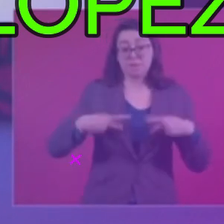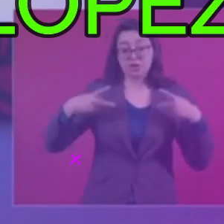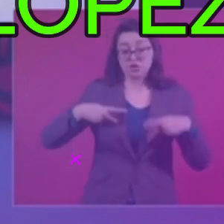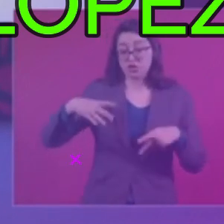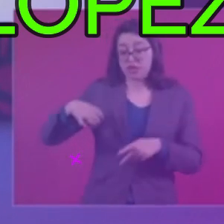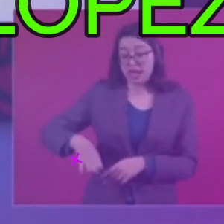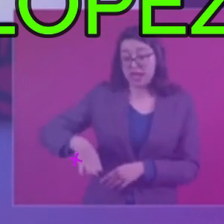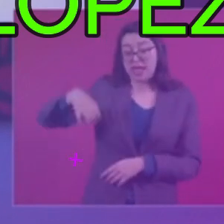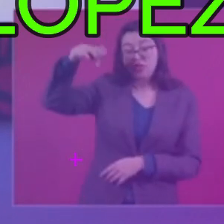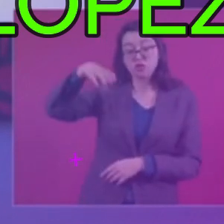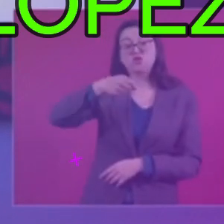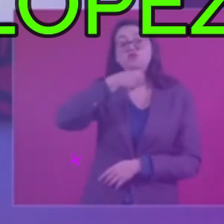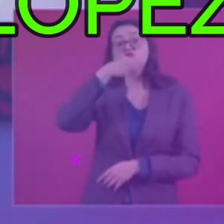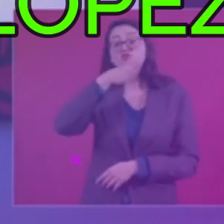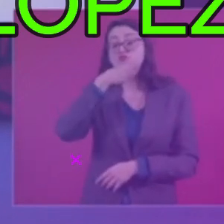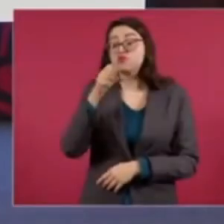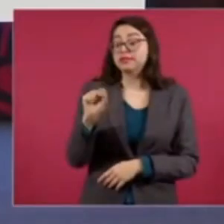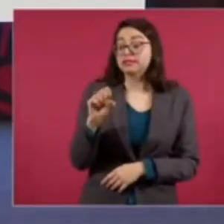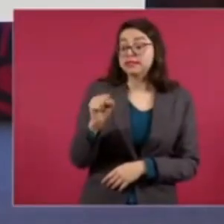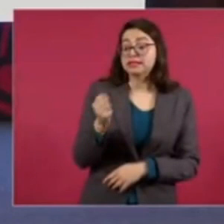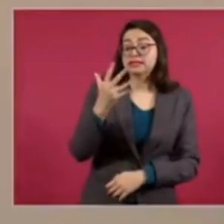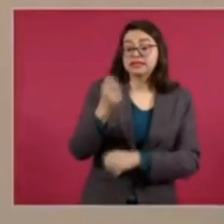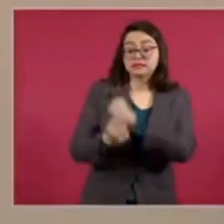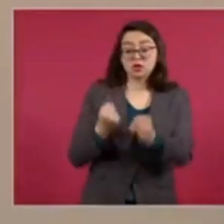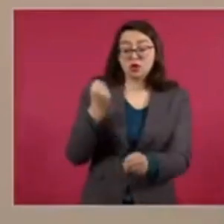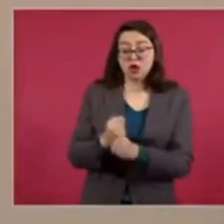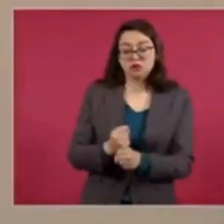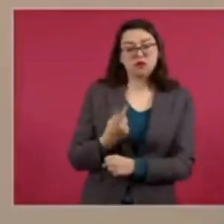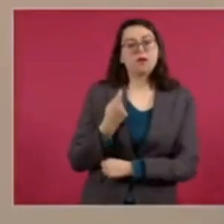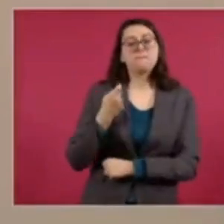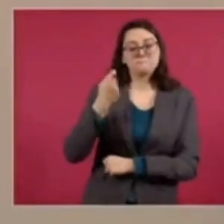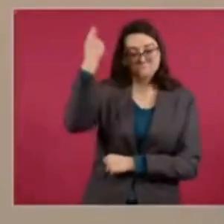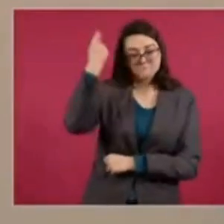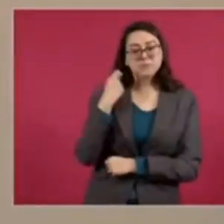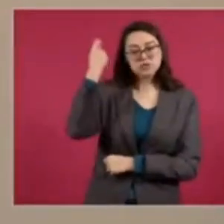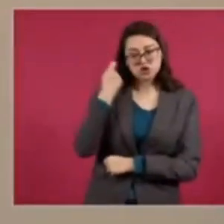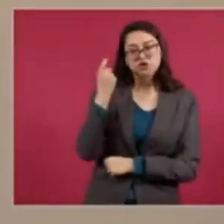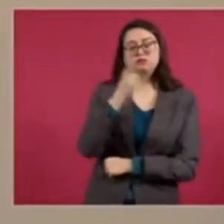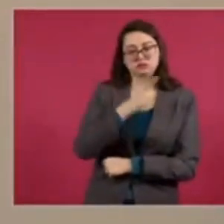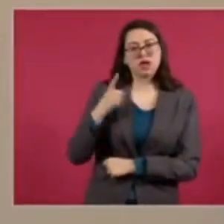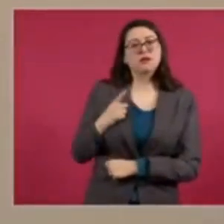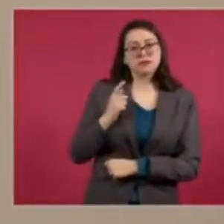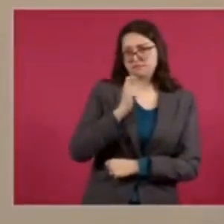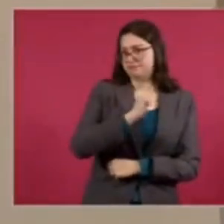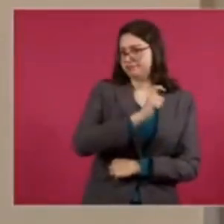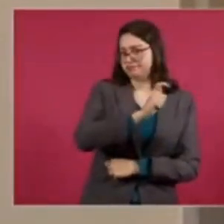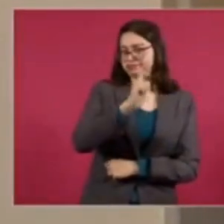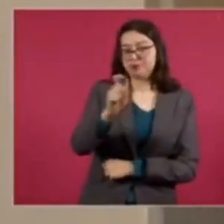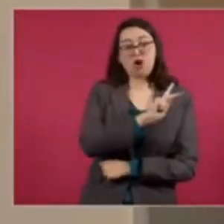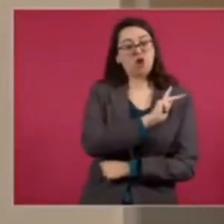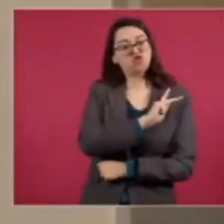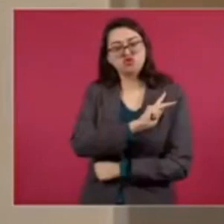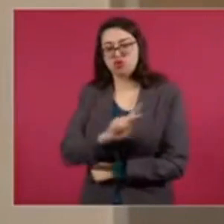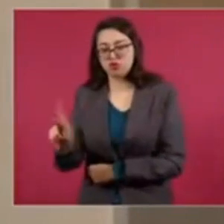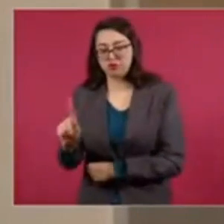Luisa Alcalde, secretaria de Gobernación, no por mérito, sino porque sus papás son compadres de López. Por eso está ahí. Bueno,